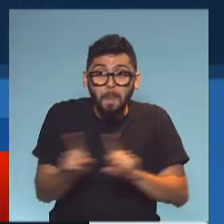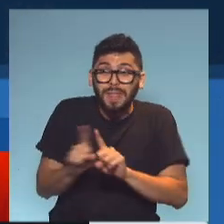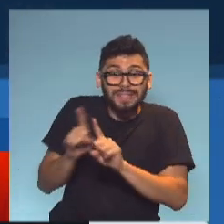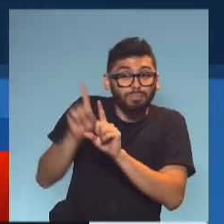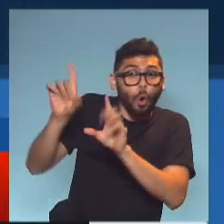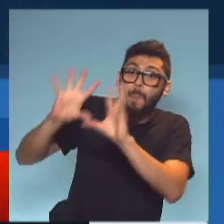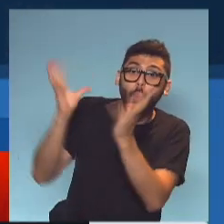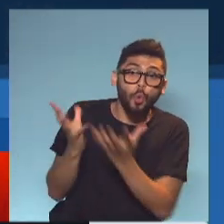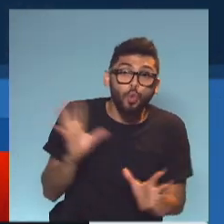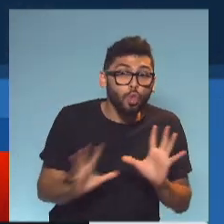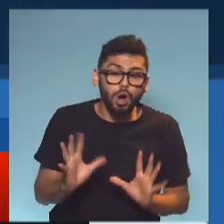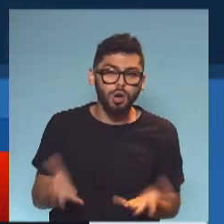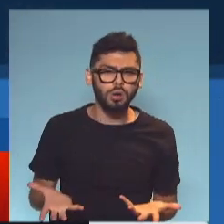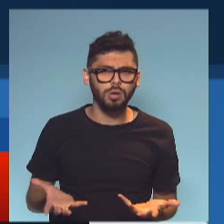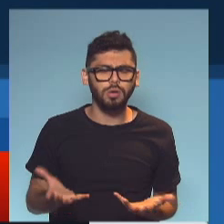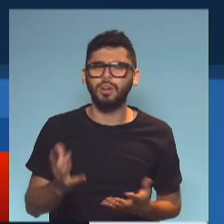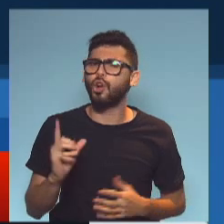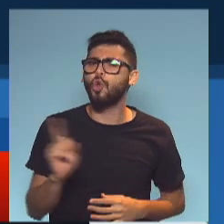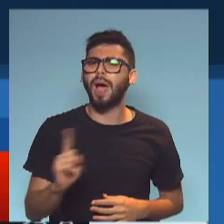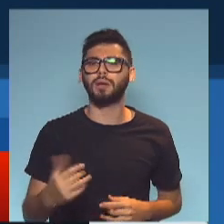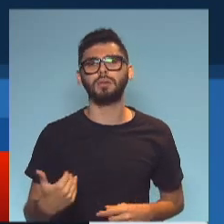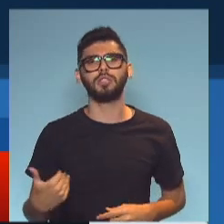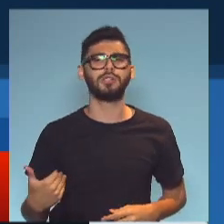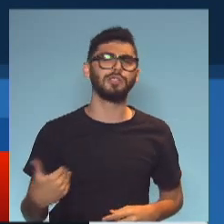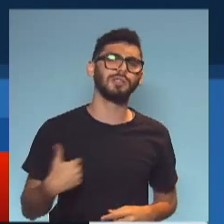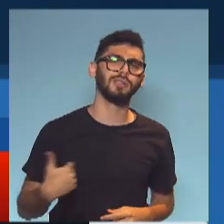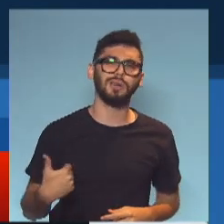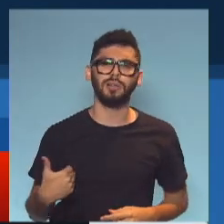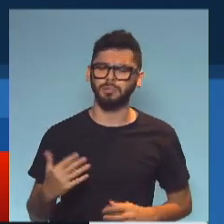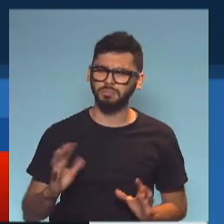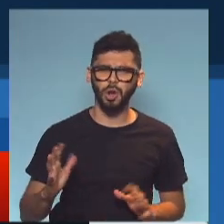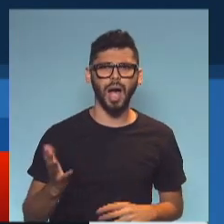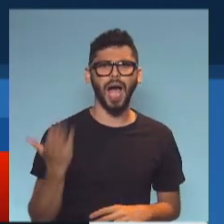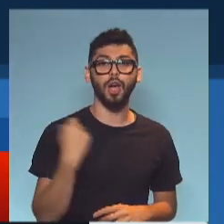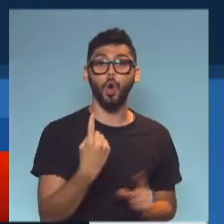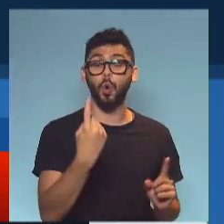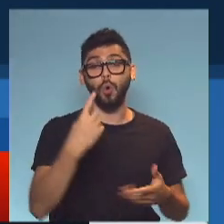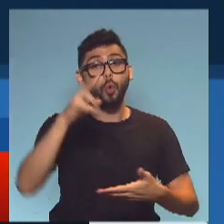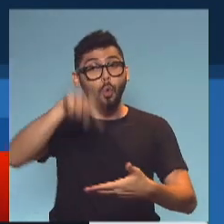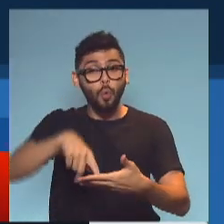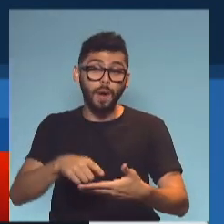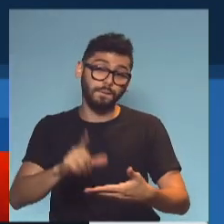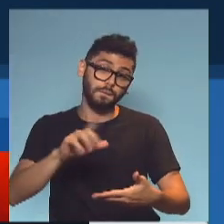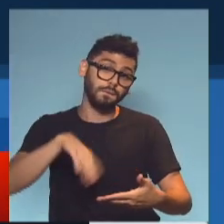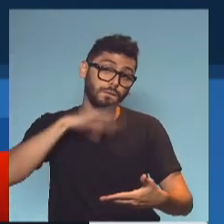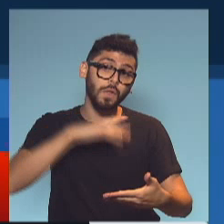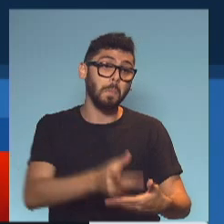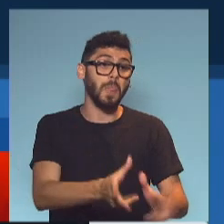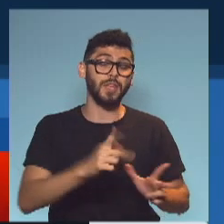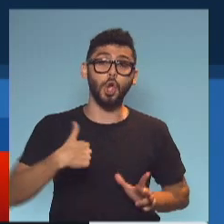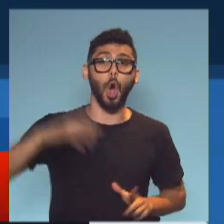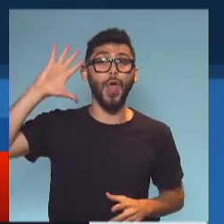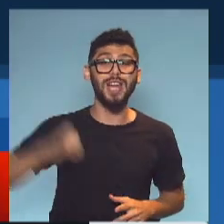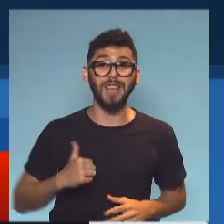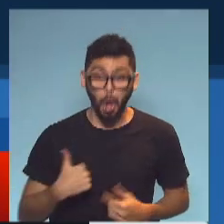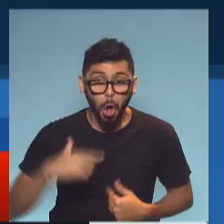mundo. No es que yo soy... Ayer leía a un imbécil que me llamaba dictador. ¿Y cuál es la dictadura que estoy ejerciendo